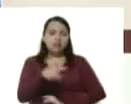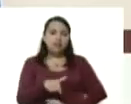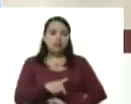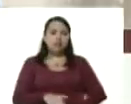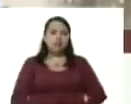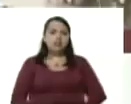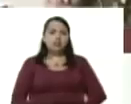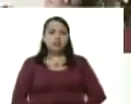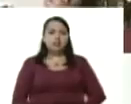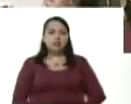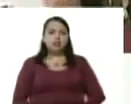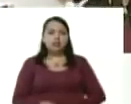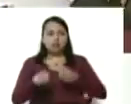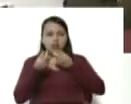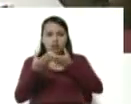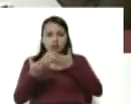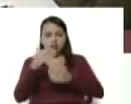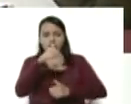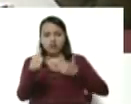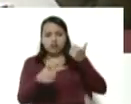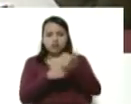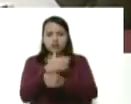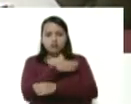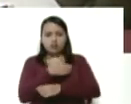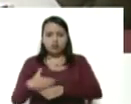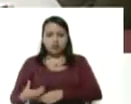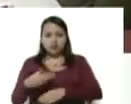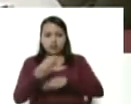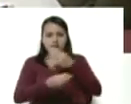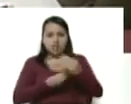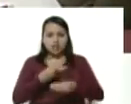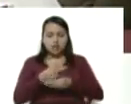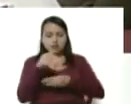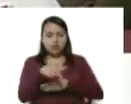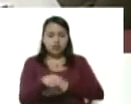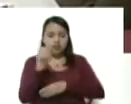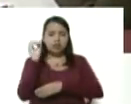como bien lo expresaba la vicepresidenta, y lo hemos hecho desde el Poder Legislativo,